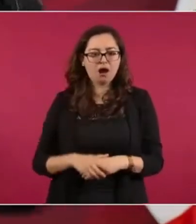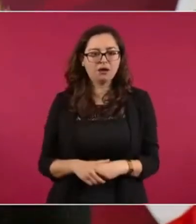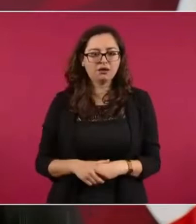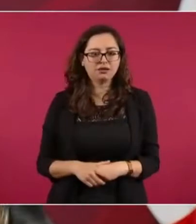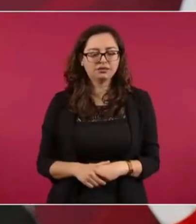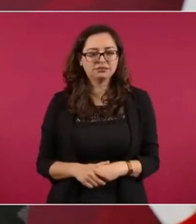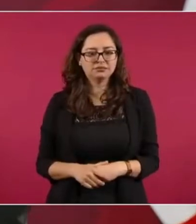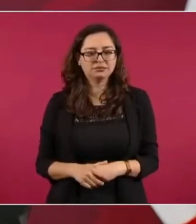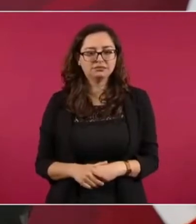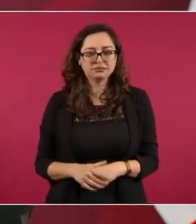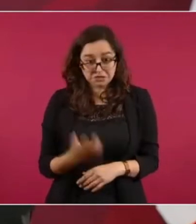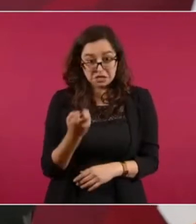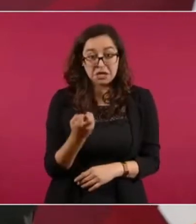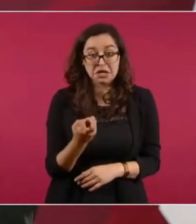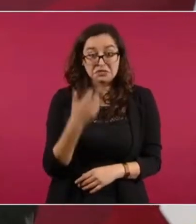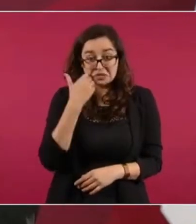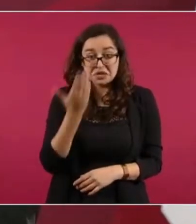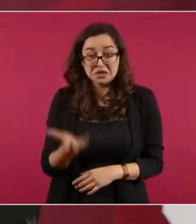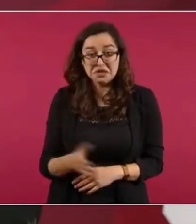masacres.